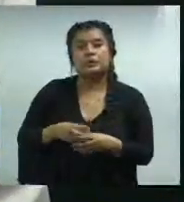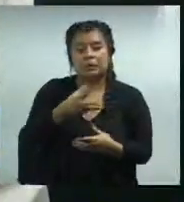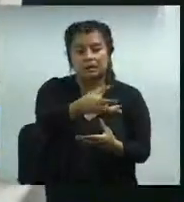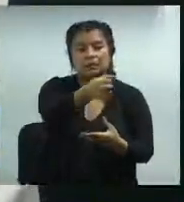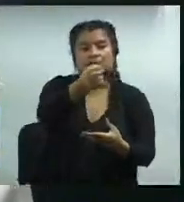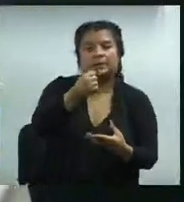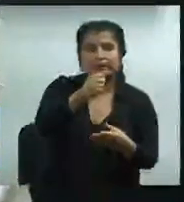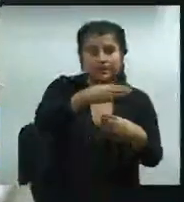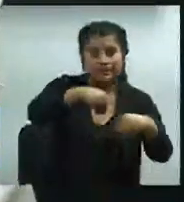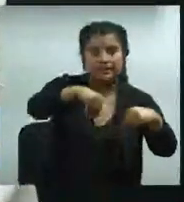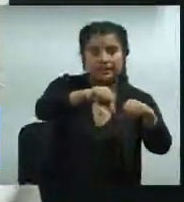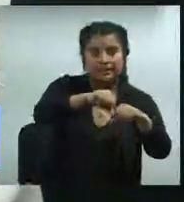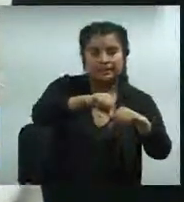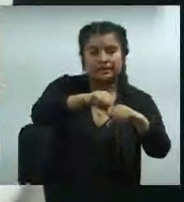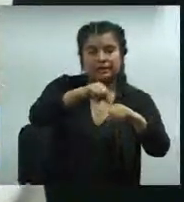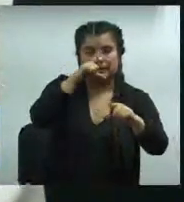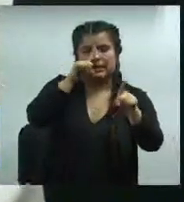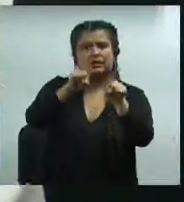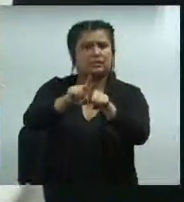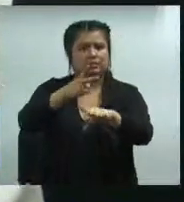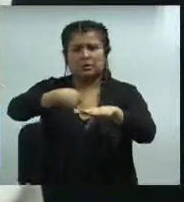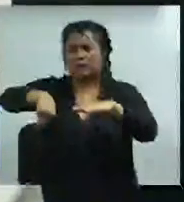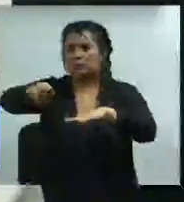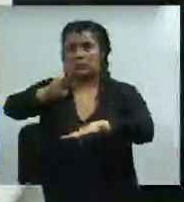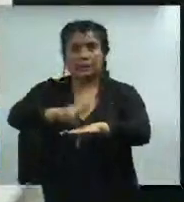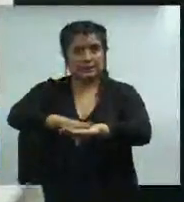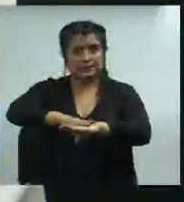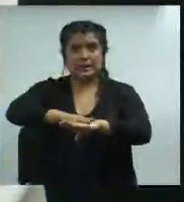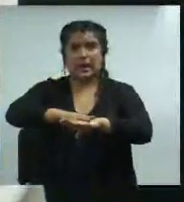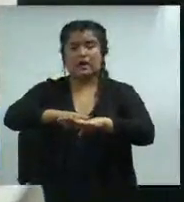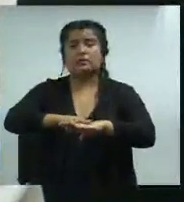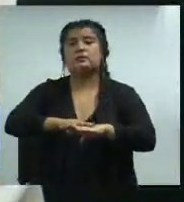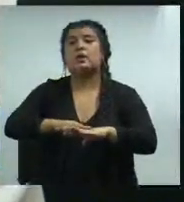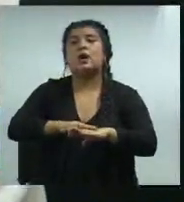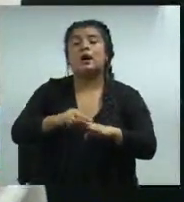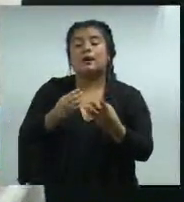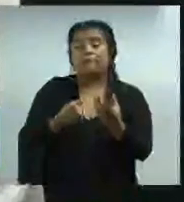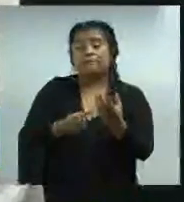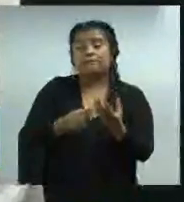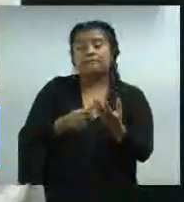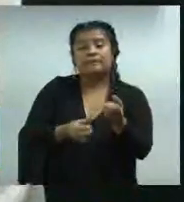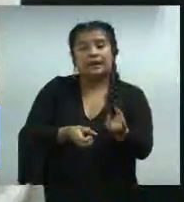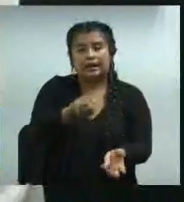Y también por la combustión natural en el proceso de la degradación de la materia orgánica.